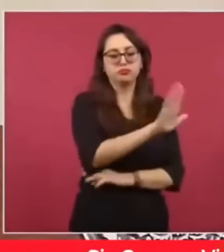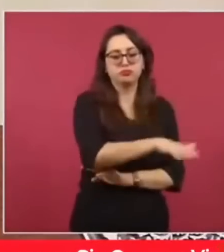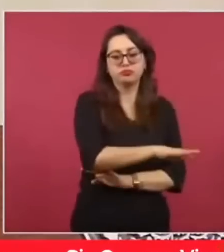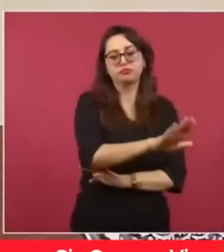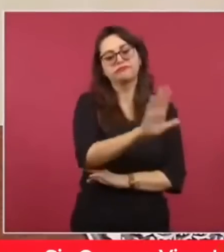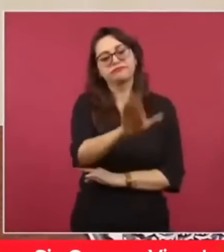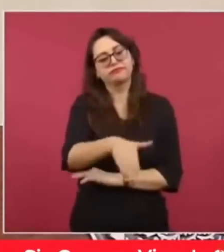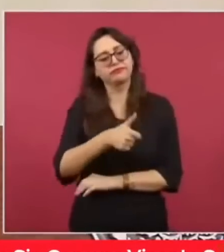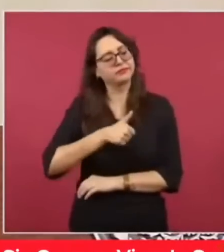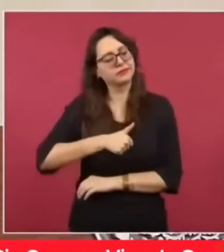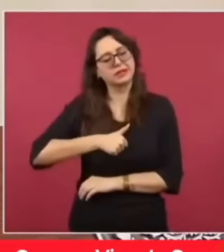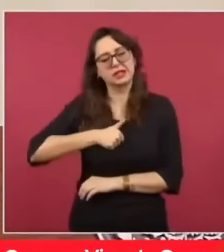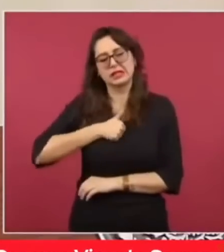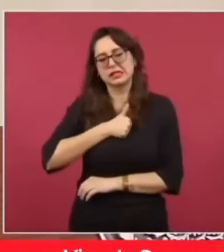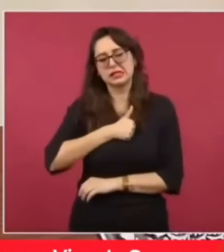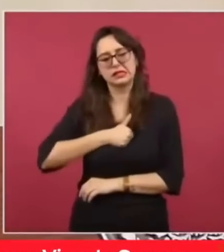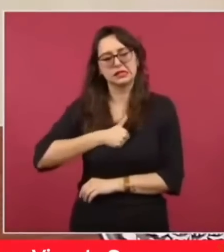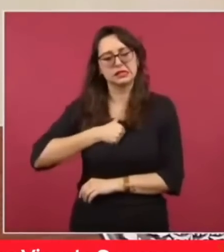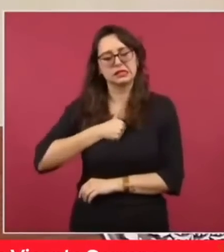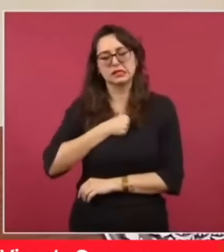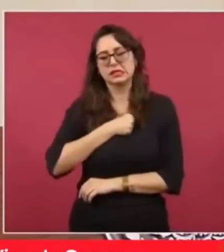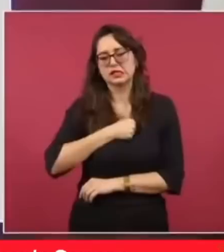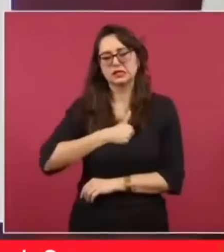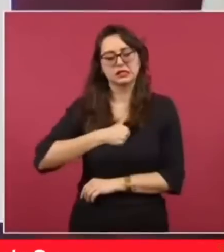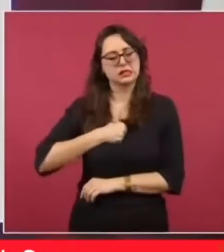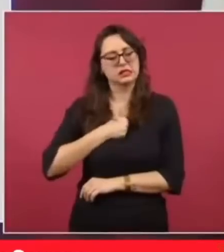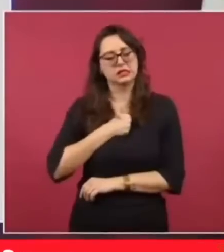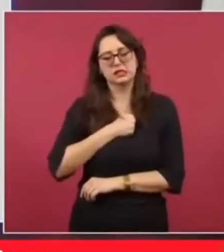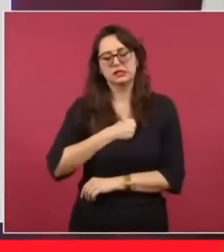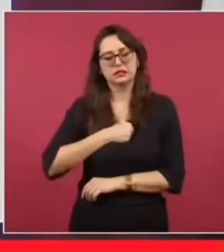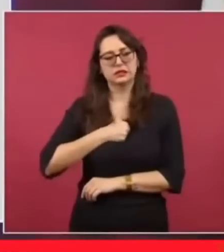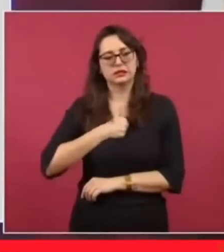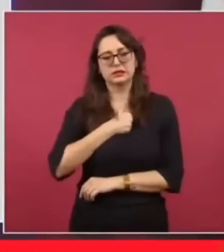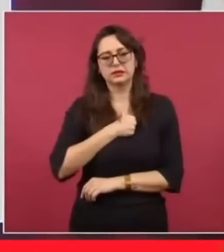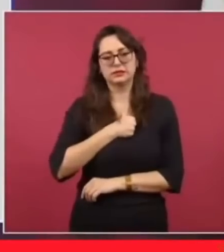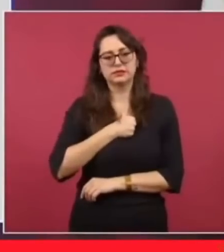mucho tiempo trabajando allá. Muy lamentable.